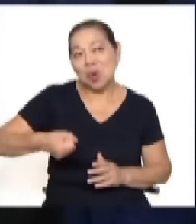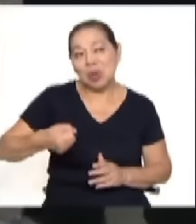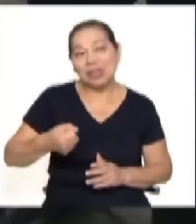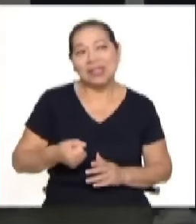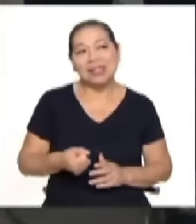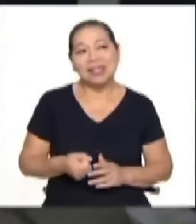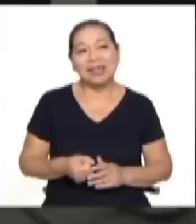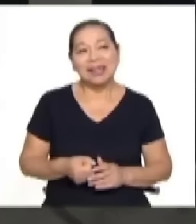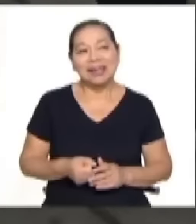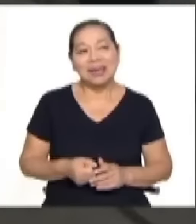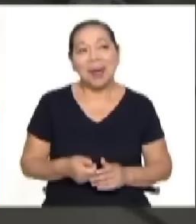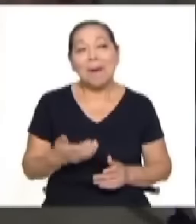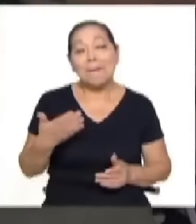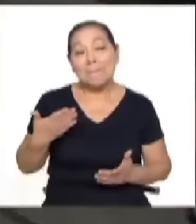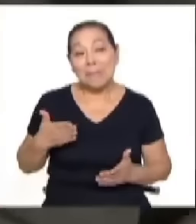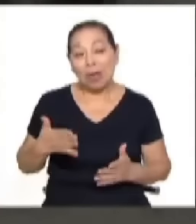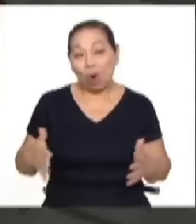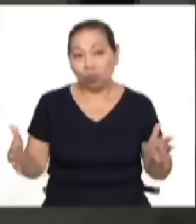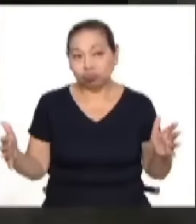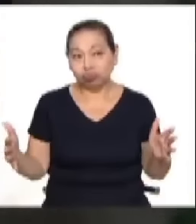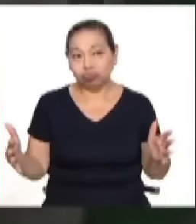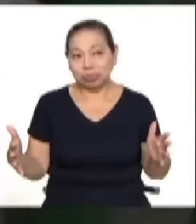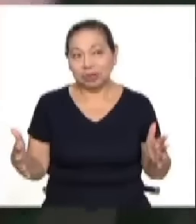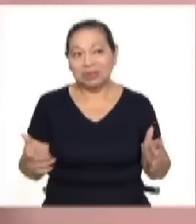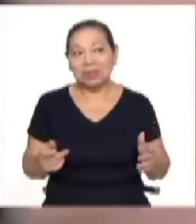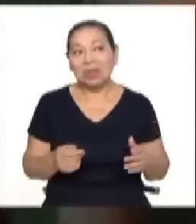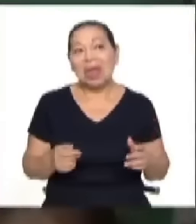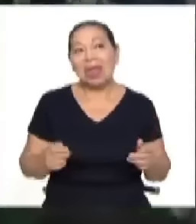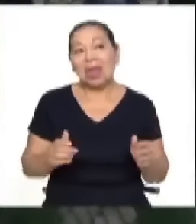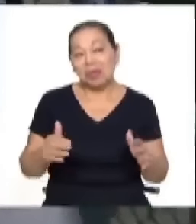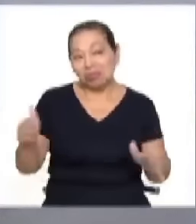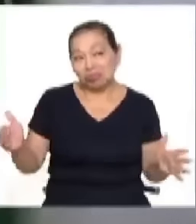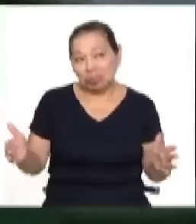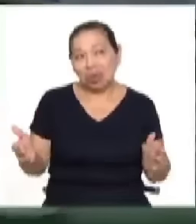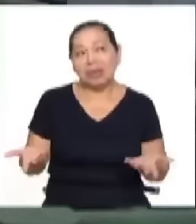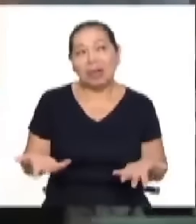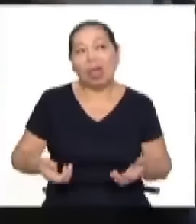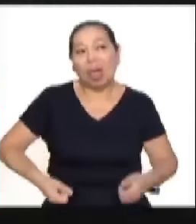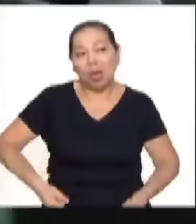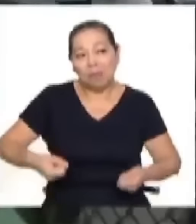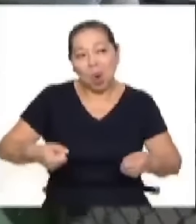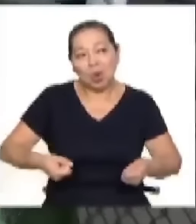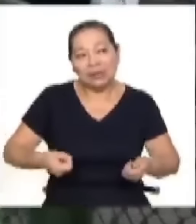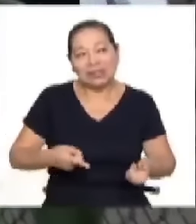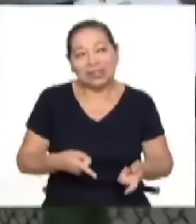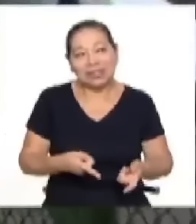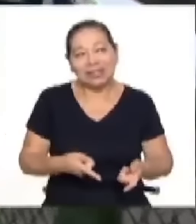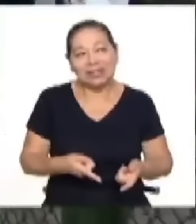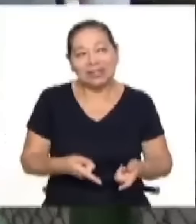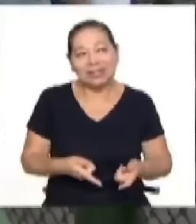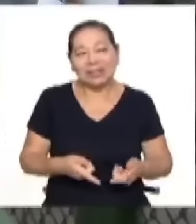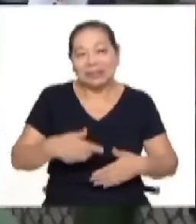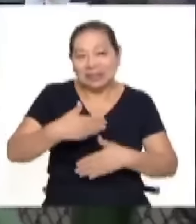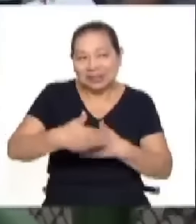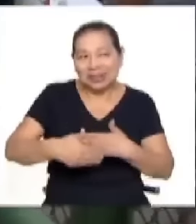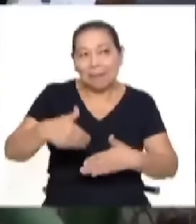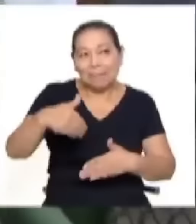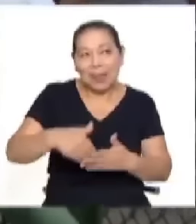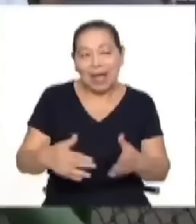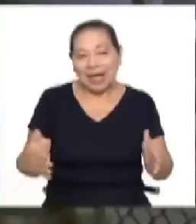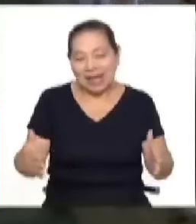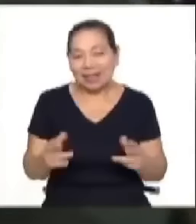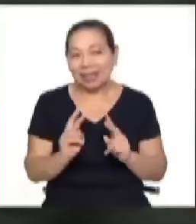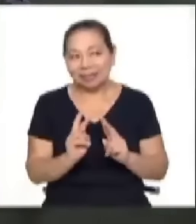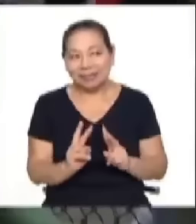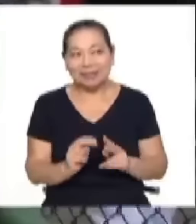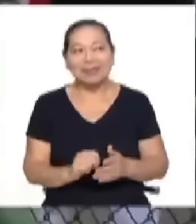y llevan también, compran pescados grandes, los compran enteros y tienen que llevarlos justamente en recipientes, en bolsas grandes.